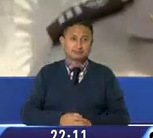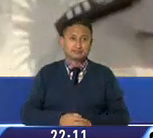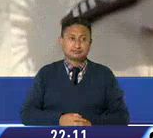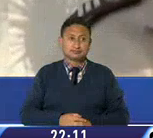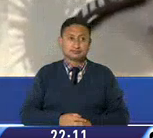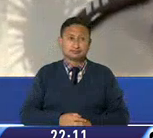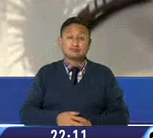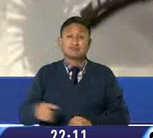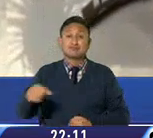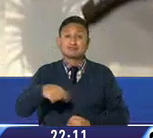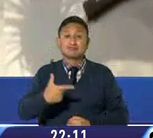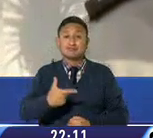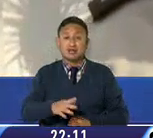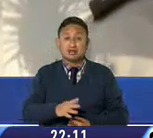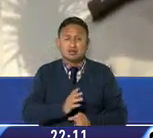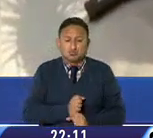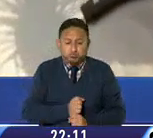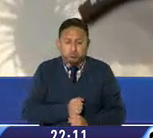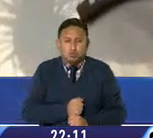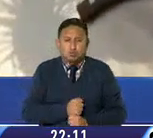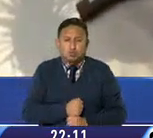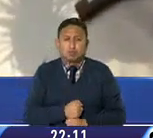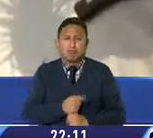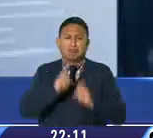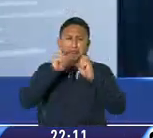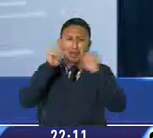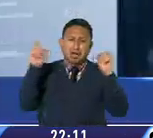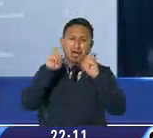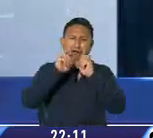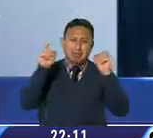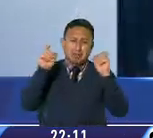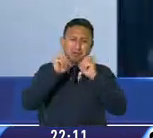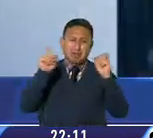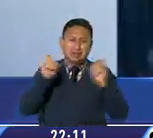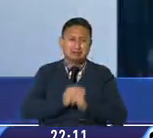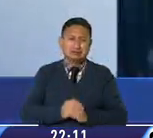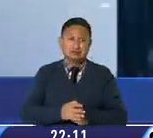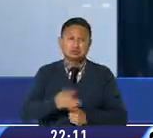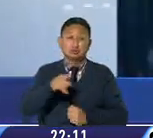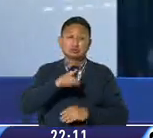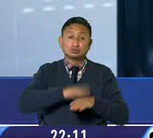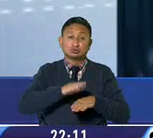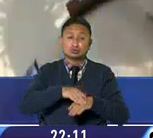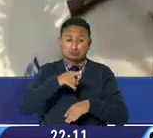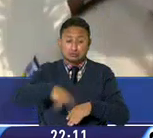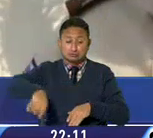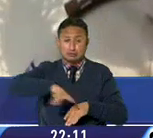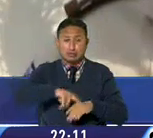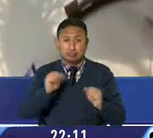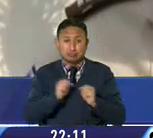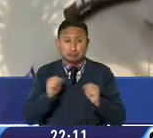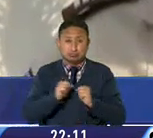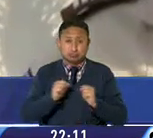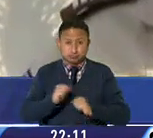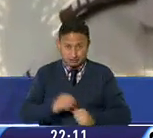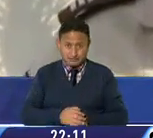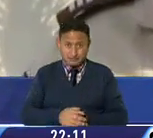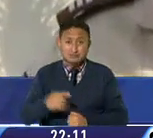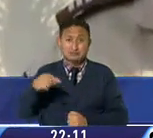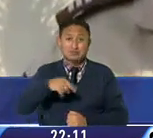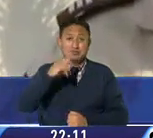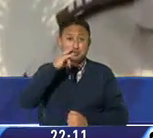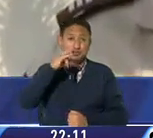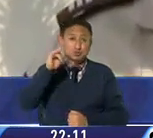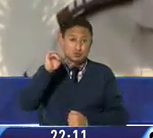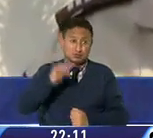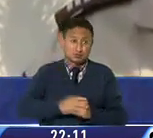que tenía hambre y estaba llorando por cuanto las condiciones climáticas del lugar hacía que el niño